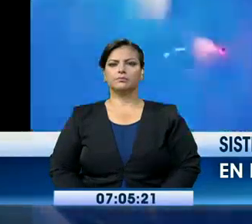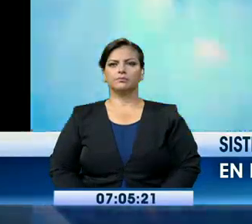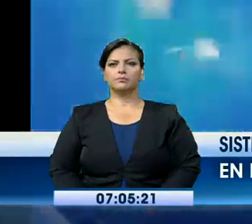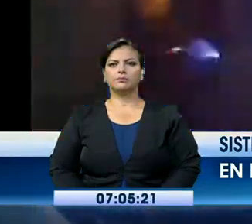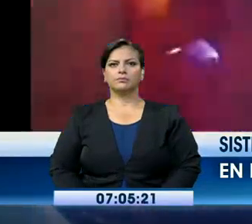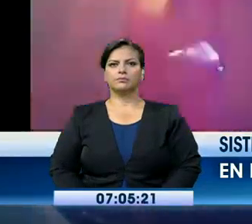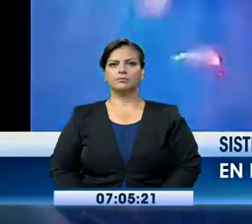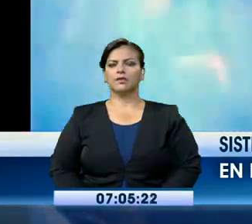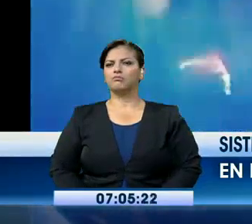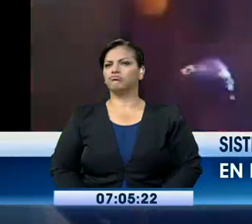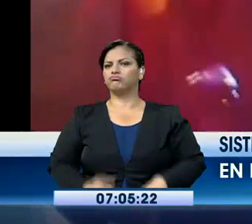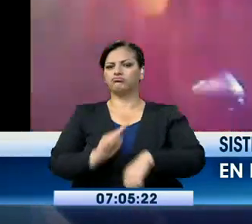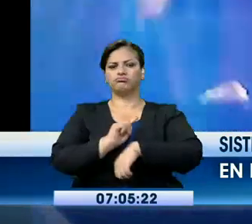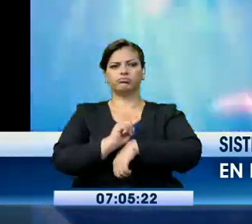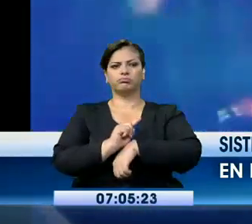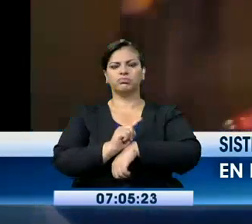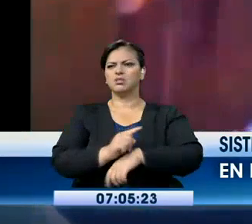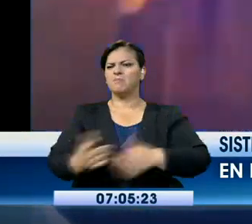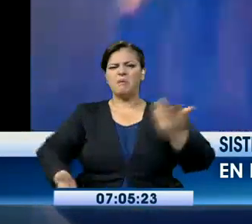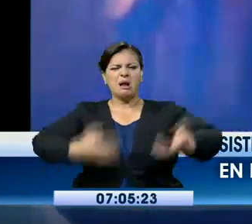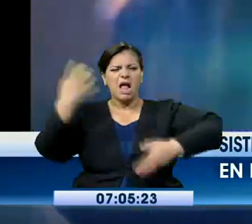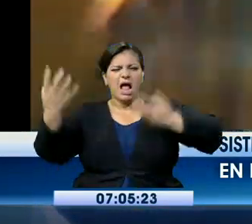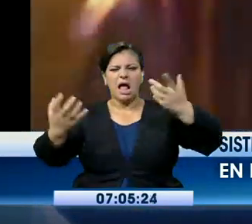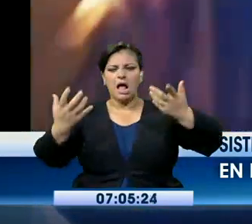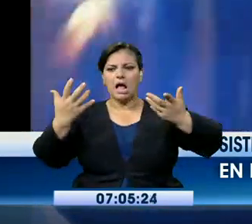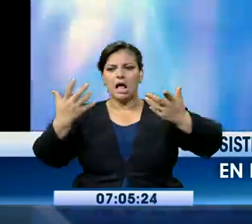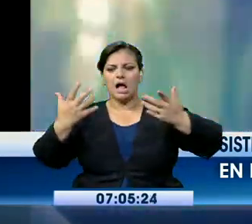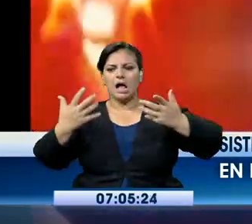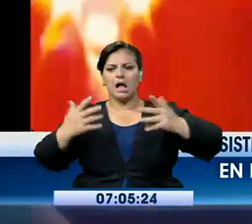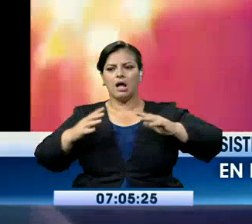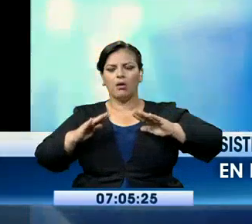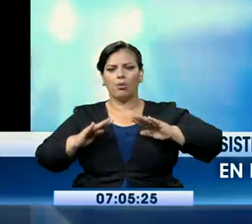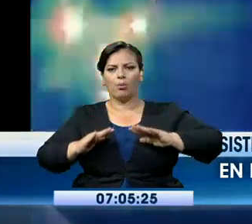Después de varios minutos, la situación en la zona se calmó.